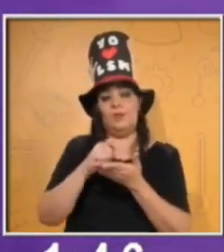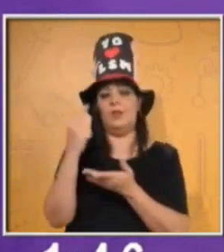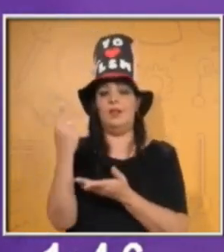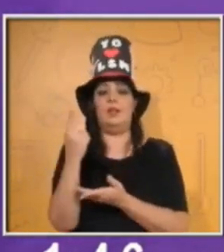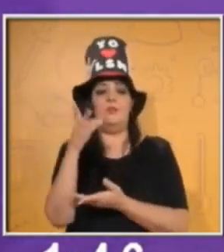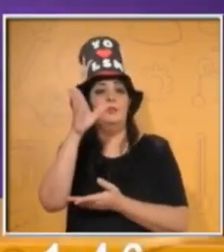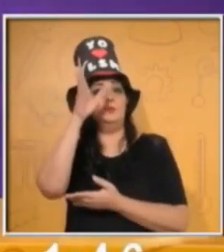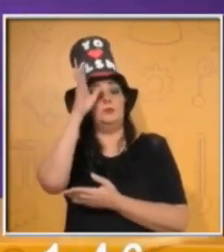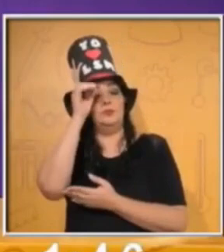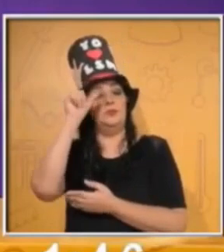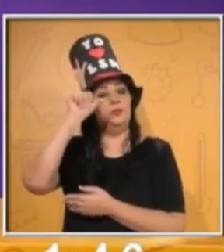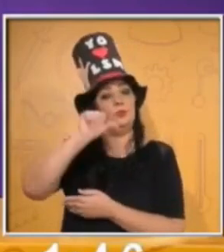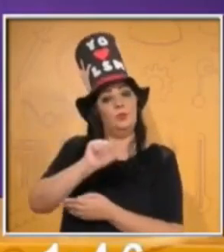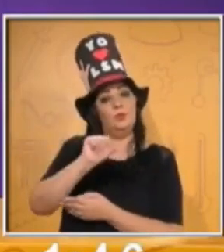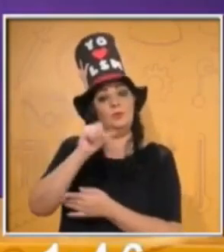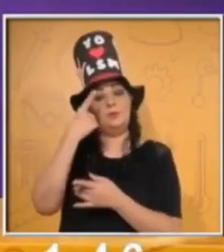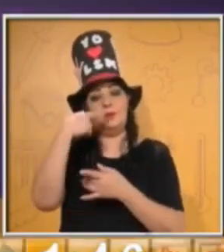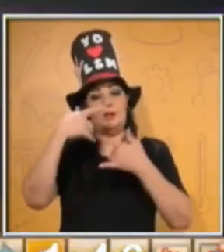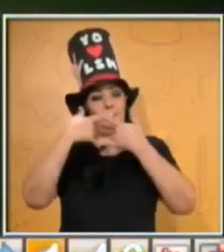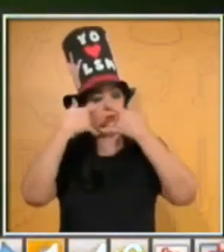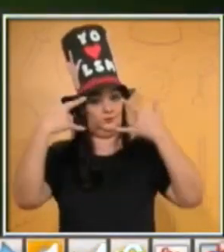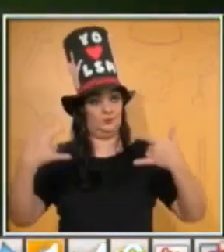de Historia.